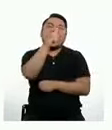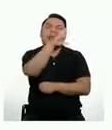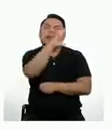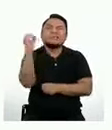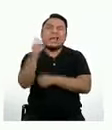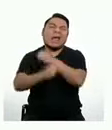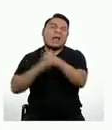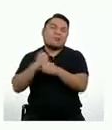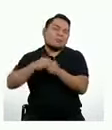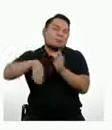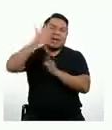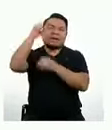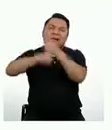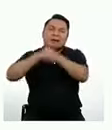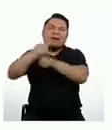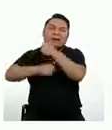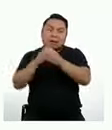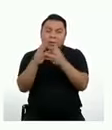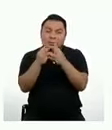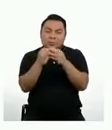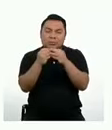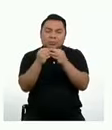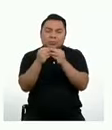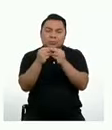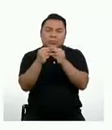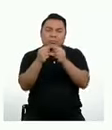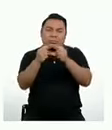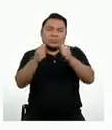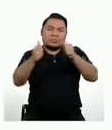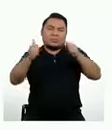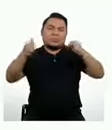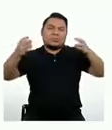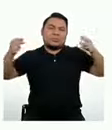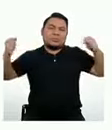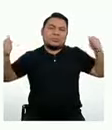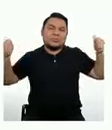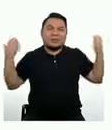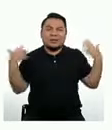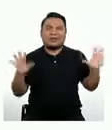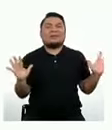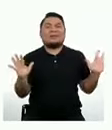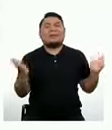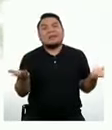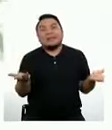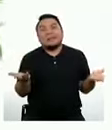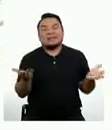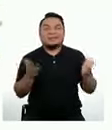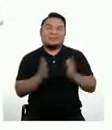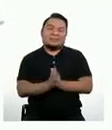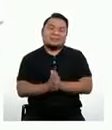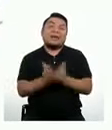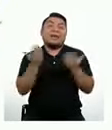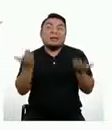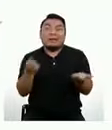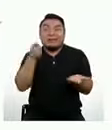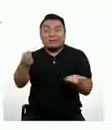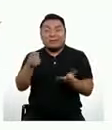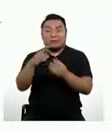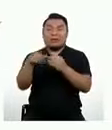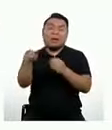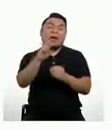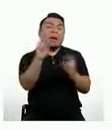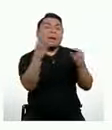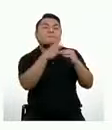estos compuestos químicos puedan romperse y descomponerse, dejando así de ser plástico. Mientras los restos de